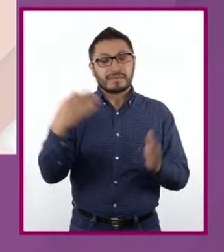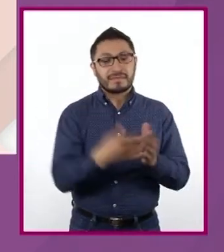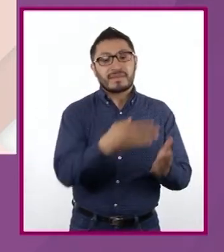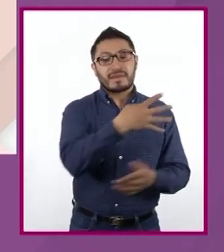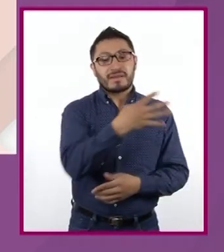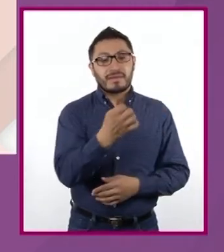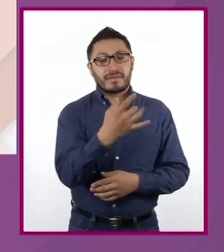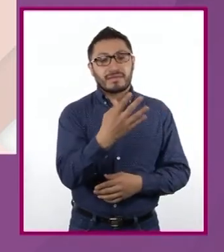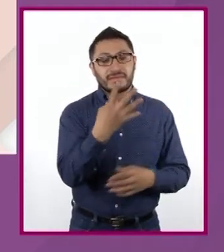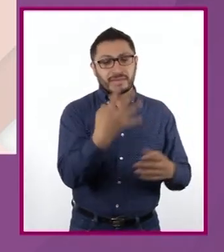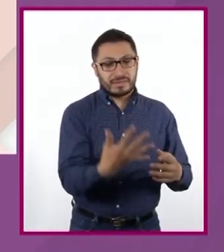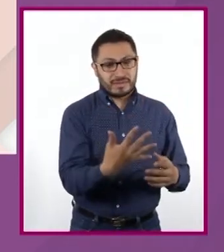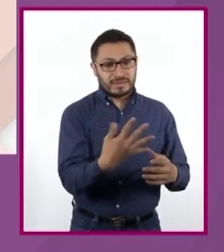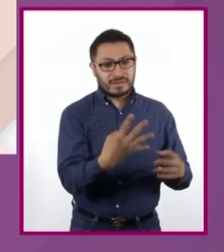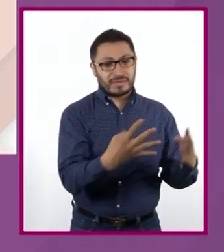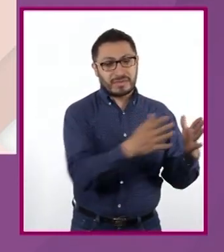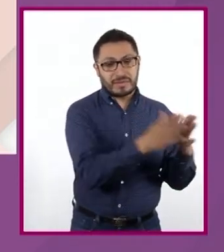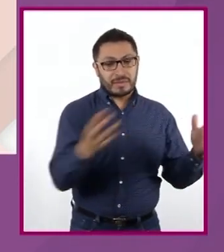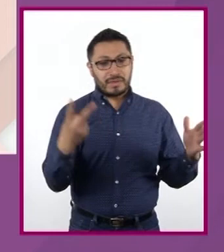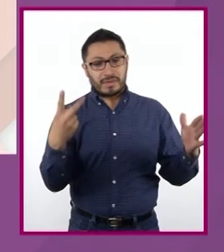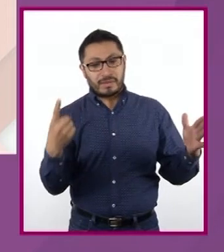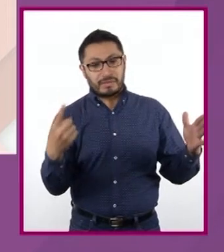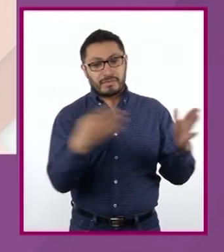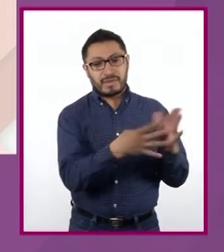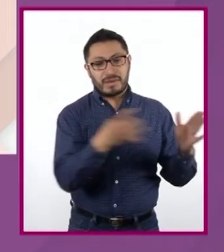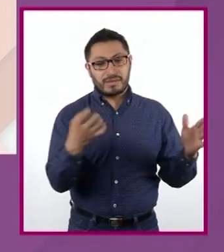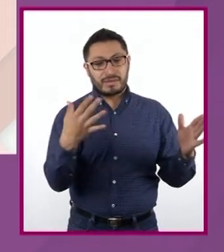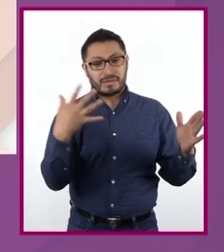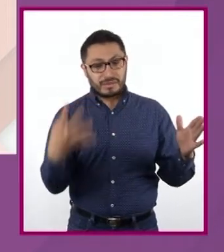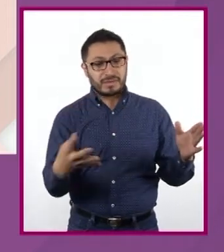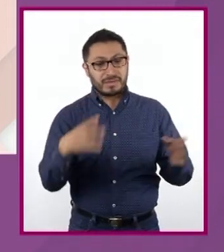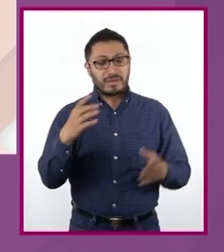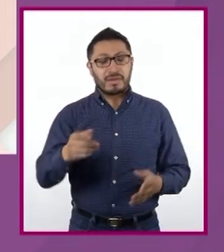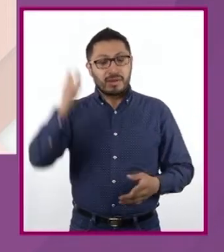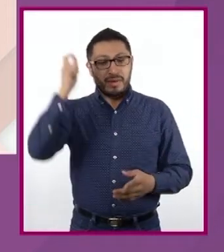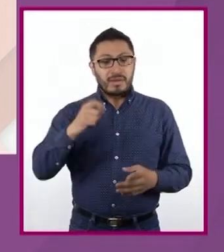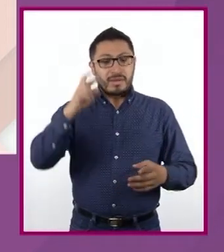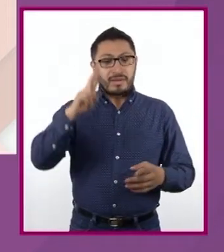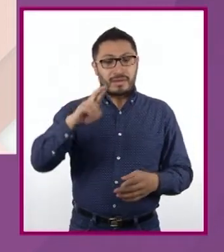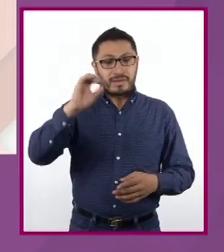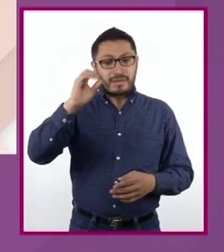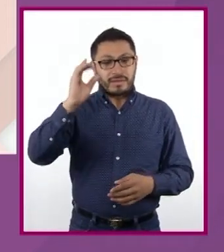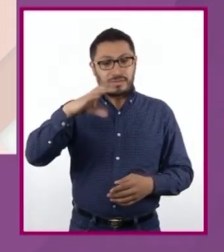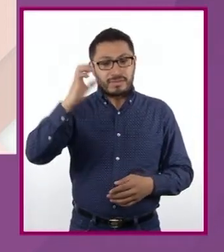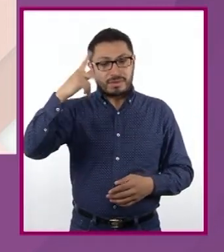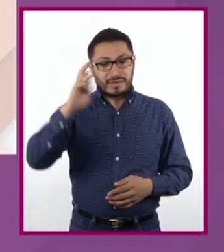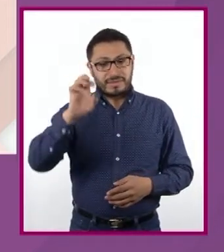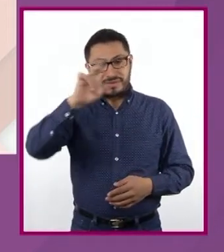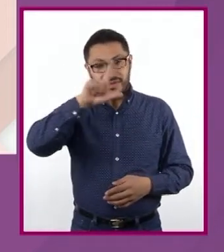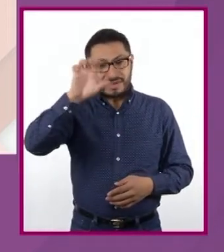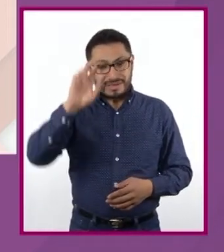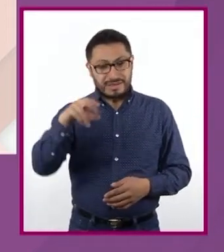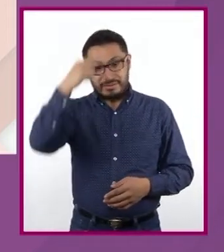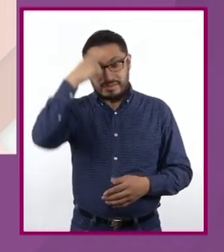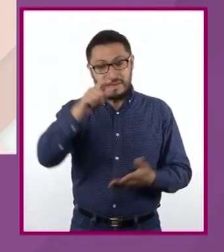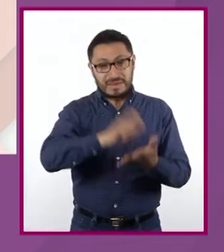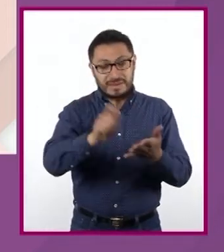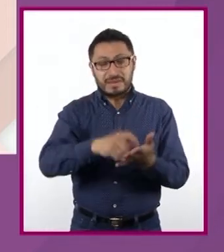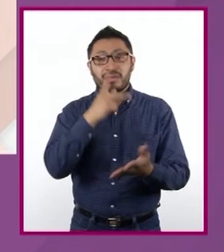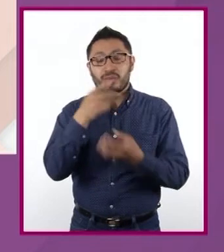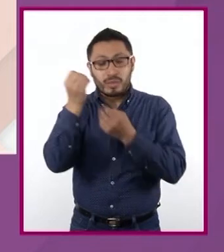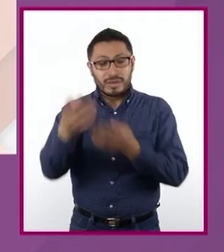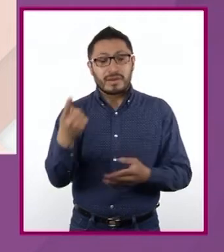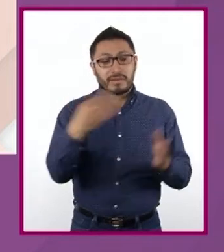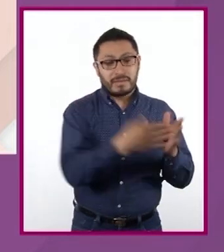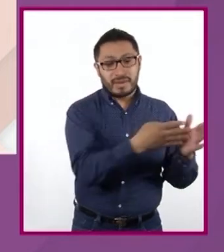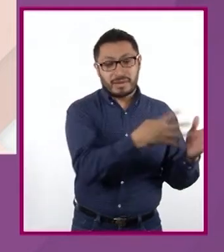a 1955 obtuvo la beca Rockefeller para escribir poesía y ensayo. De